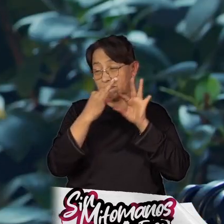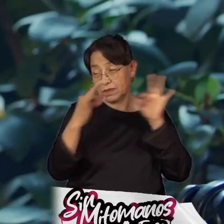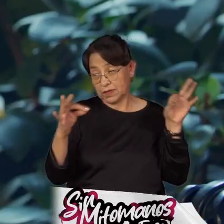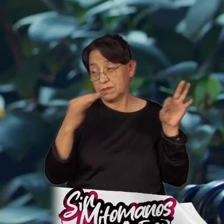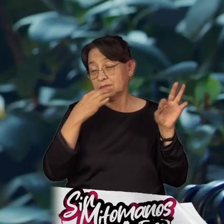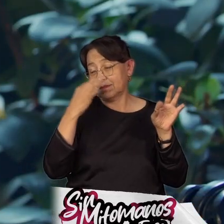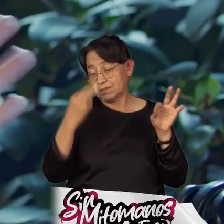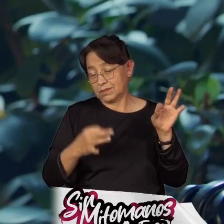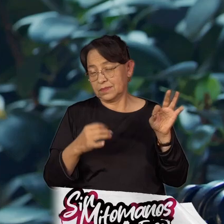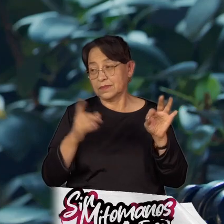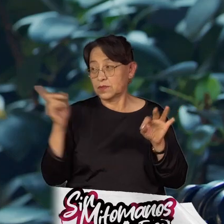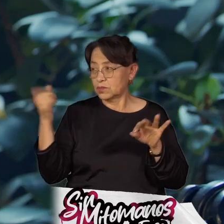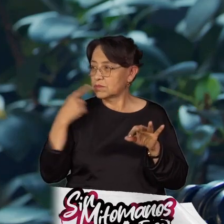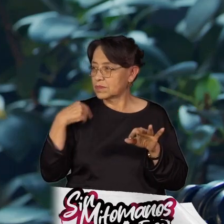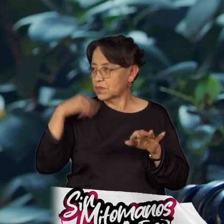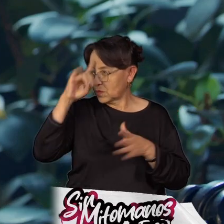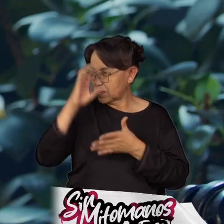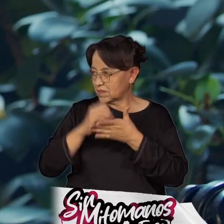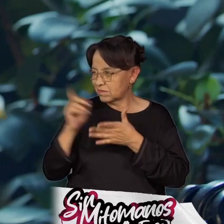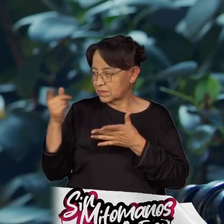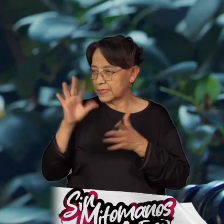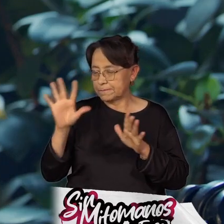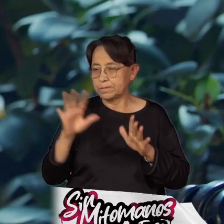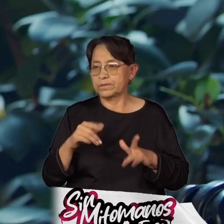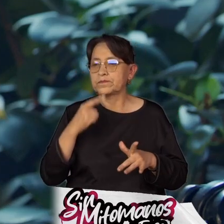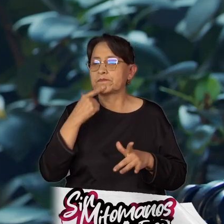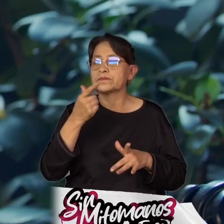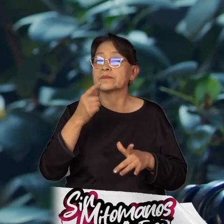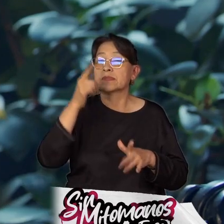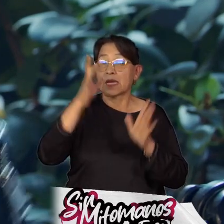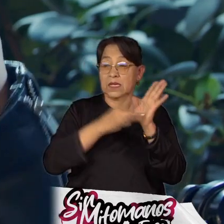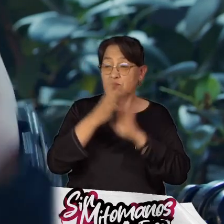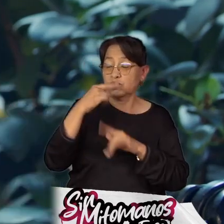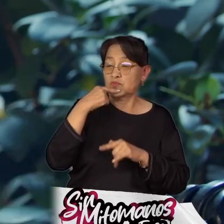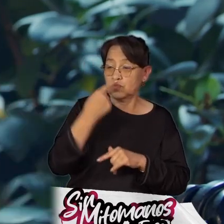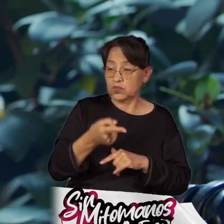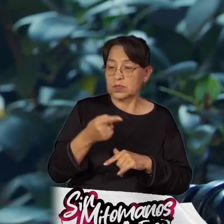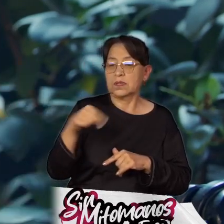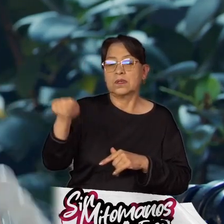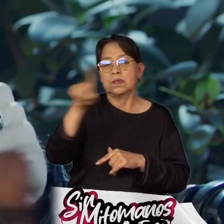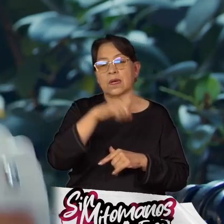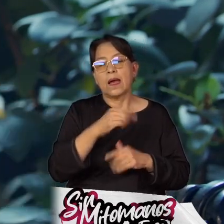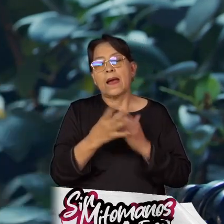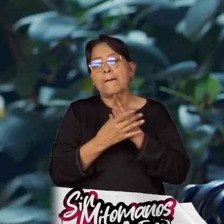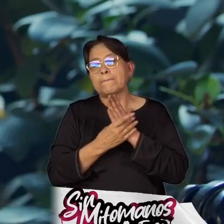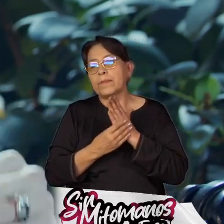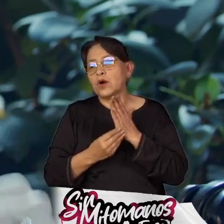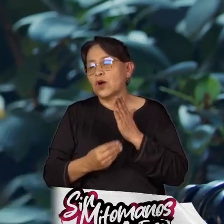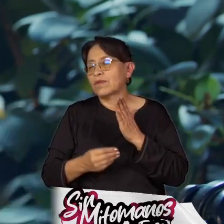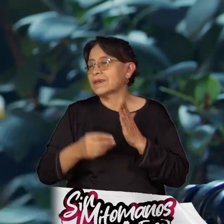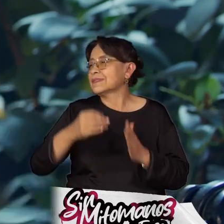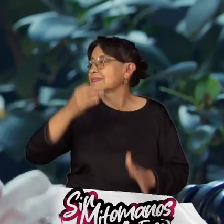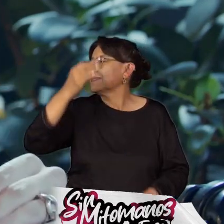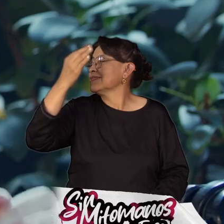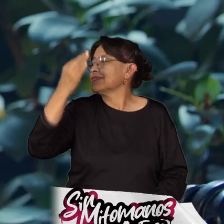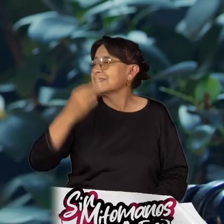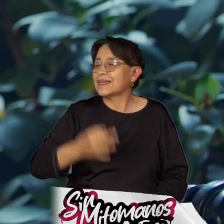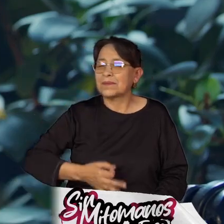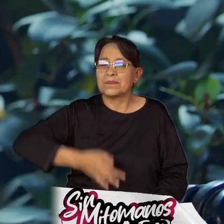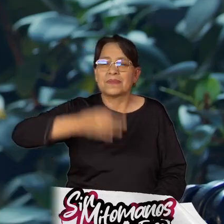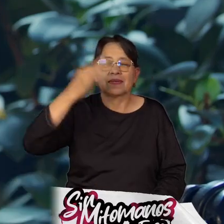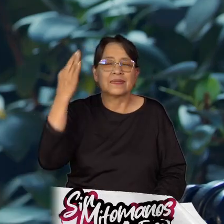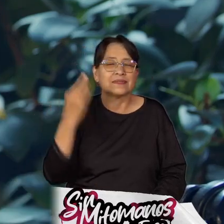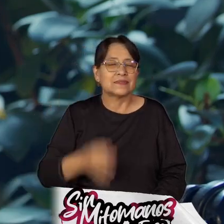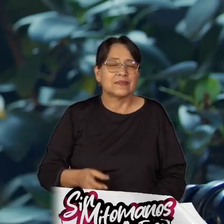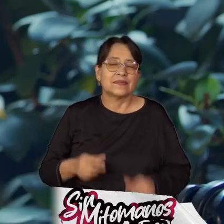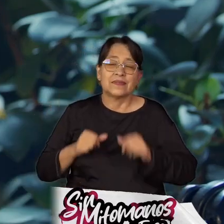dijo una frase y la presento y tú me dirás qué piensas al respecto. Él decía, a los pobres siempre los